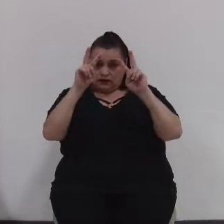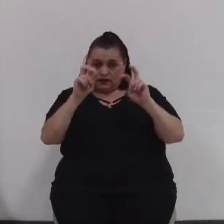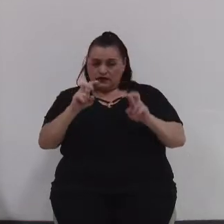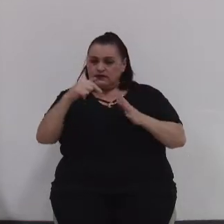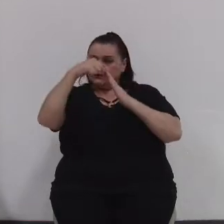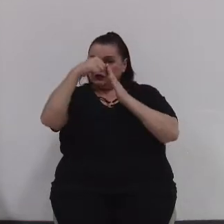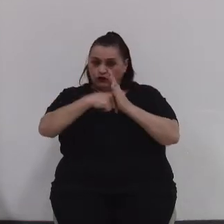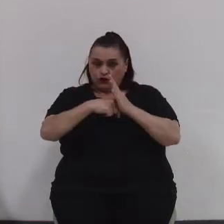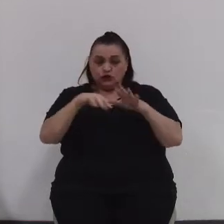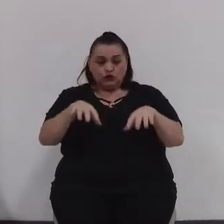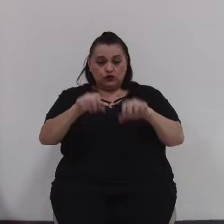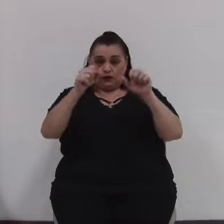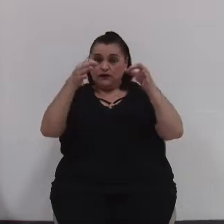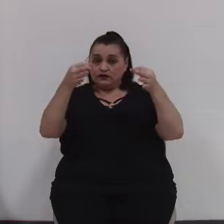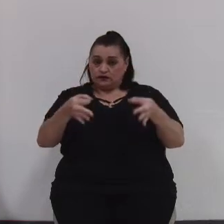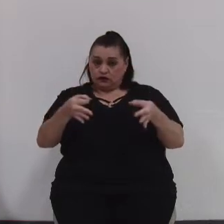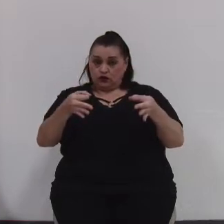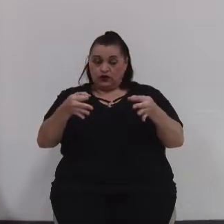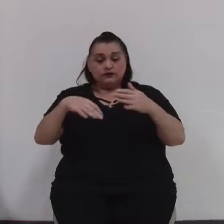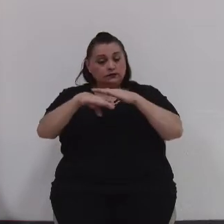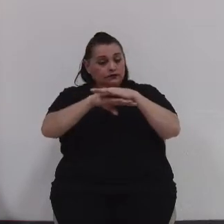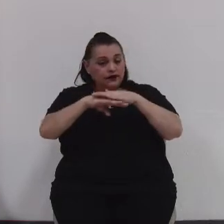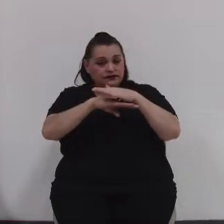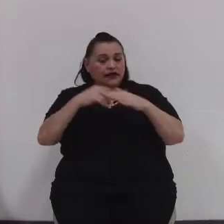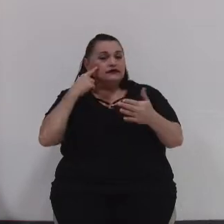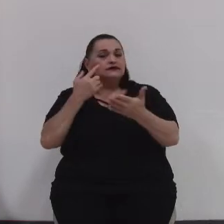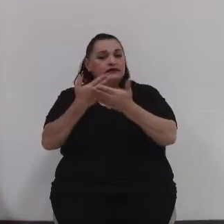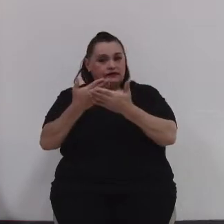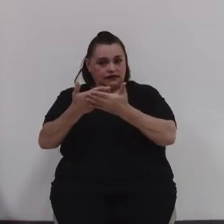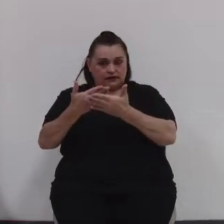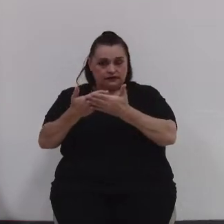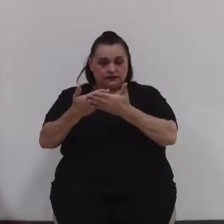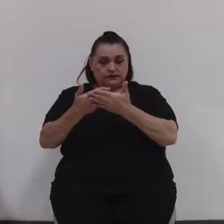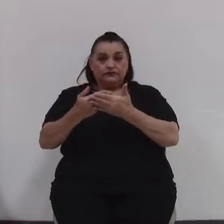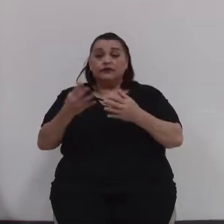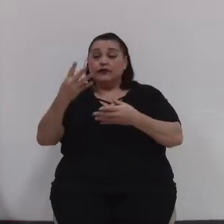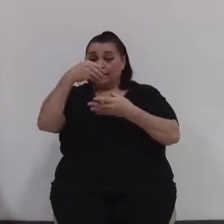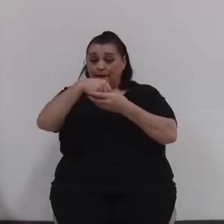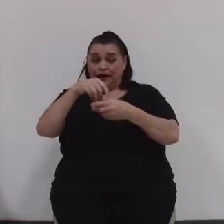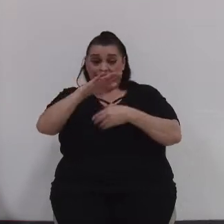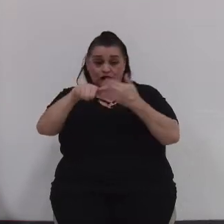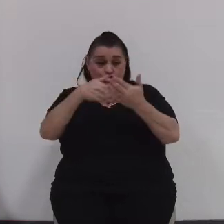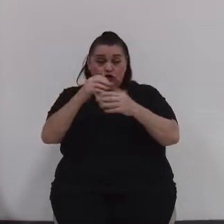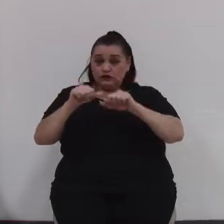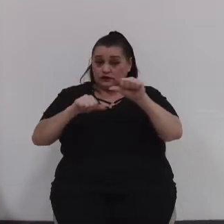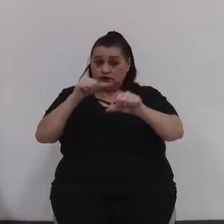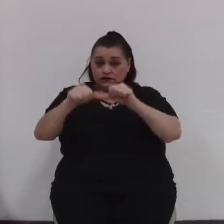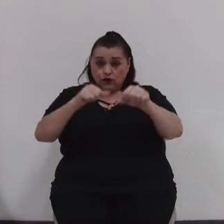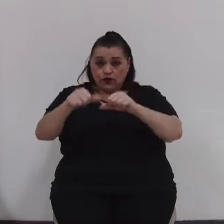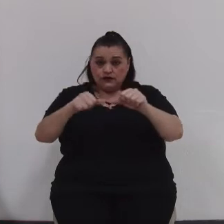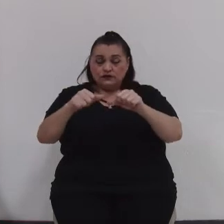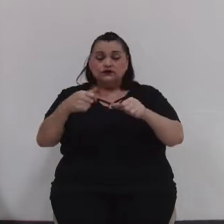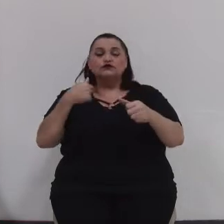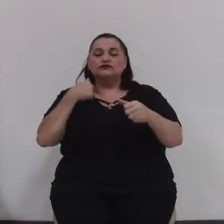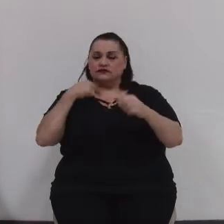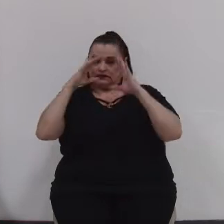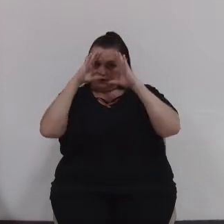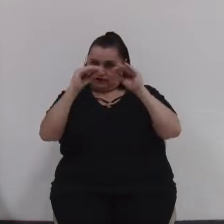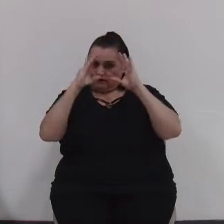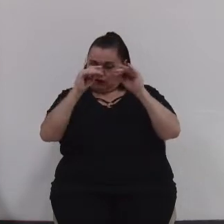profundos y la toma de decisiones basada en evidencia. Como parte de estos esfuerzos se encuentran los informes